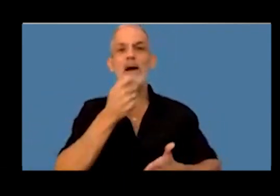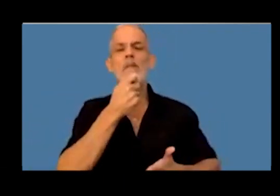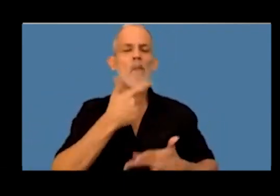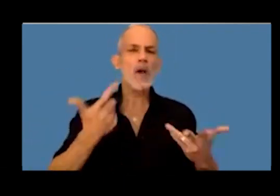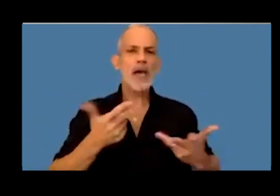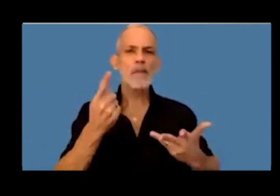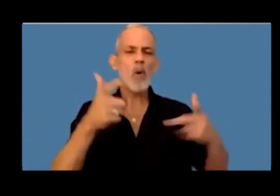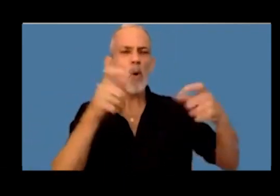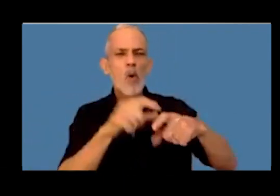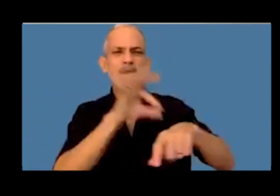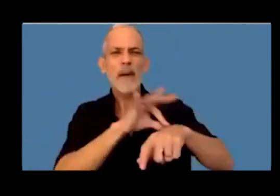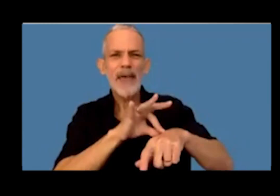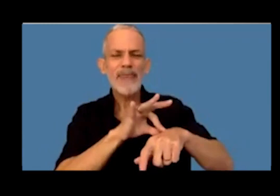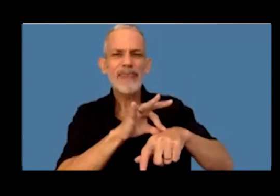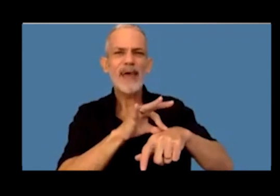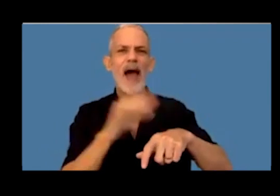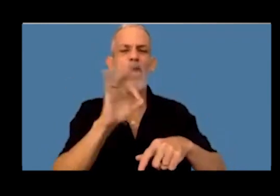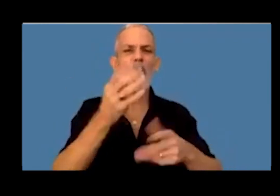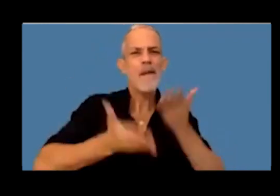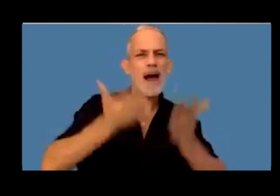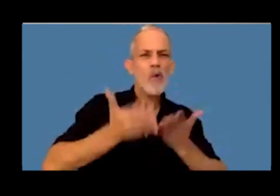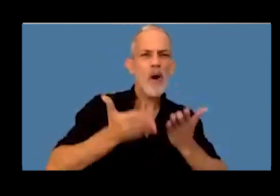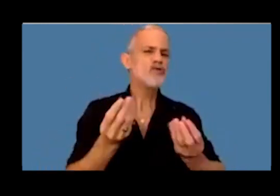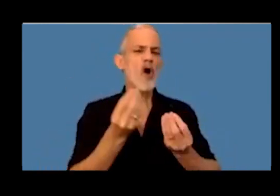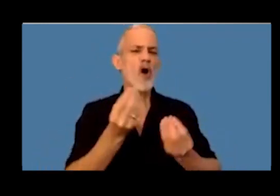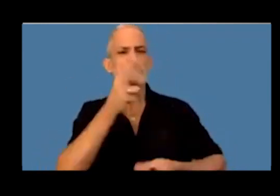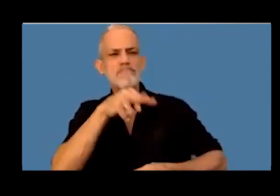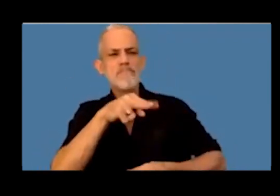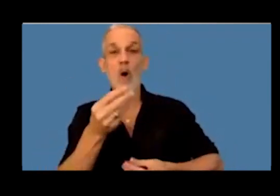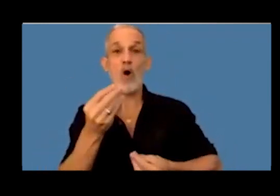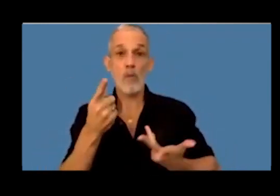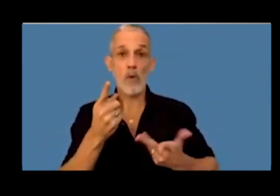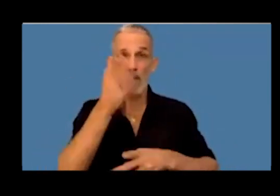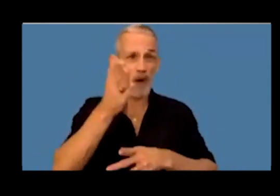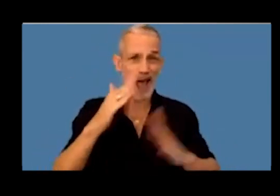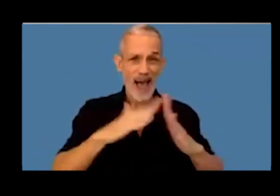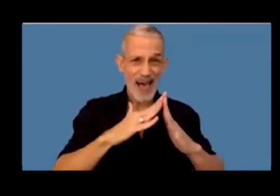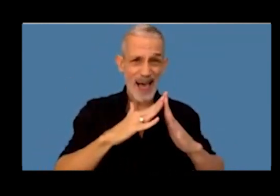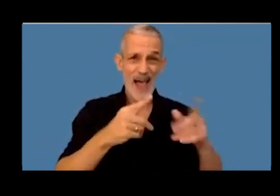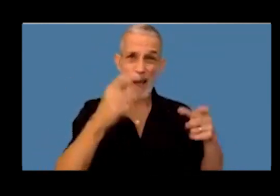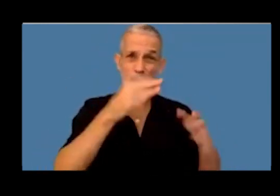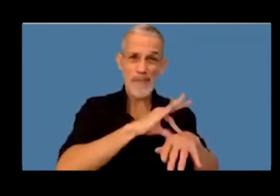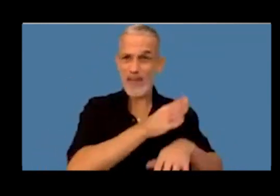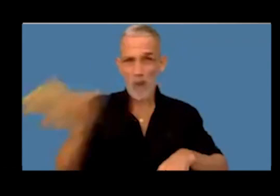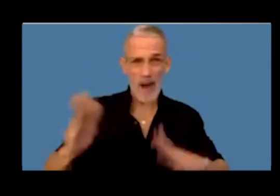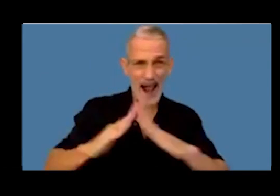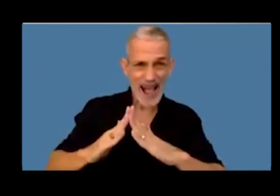médica evaluadora o algo por el estilo, ¿puede ir a domicilio? Porque se complica bastante llevarla.